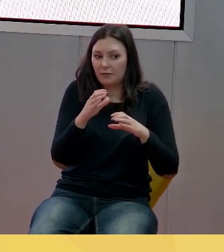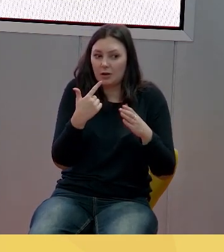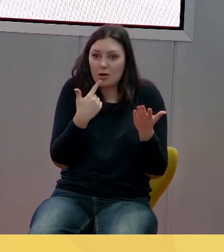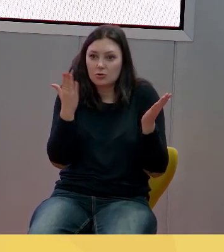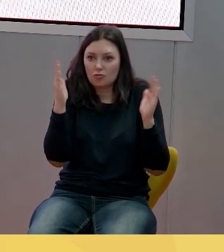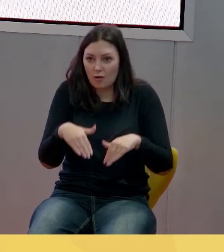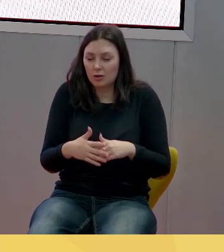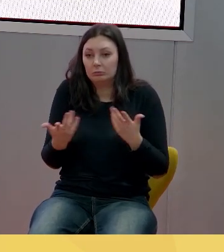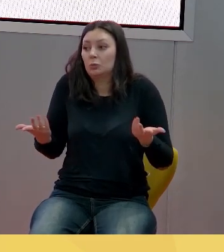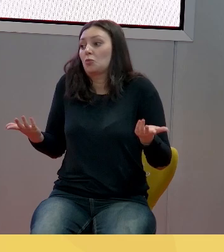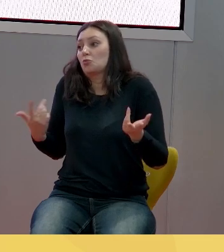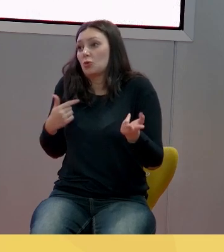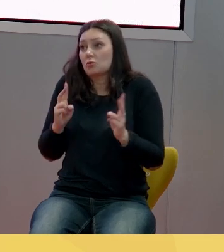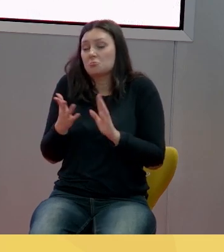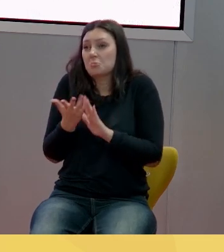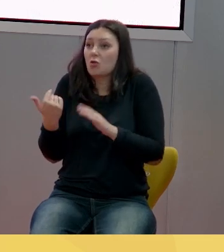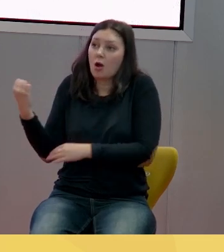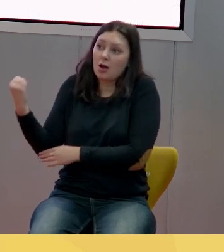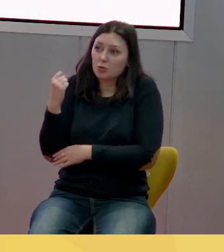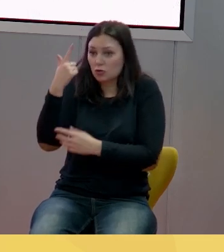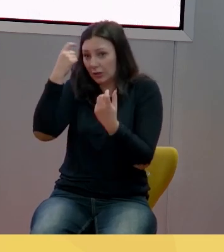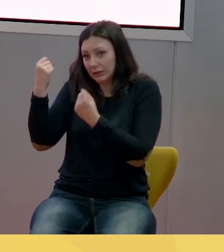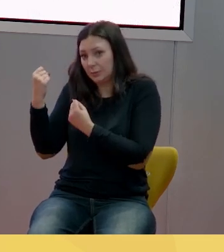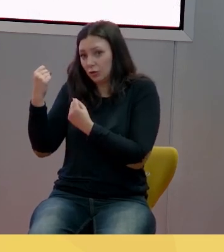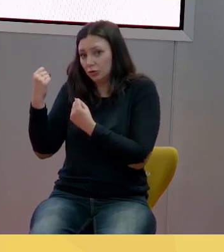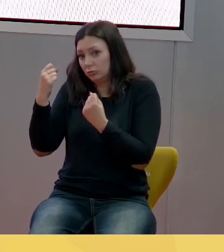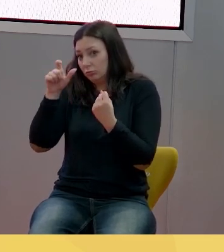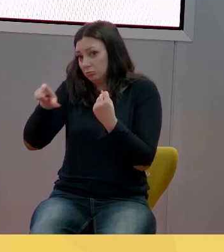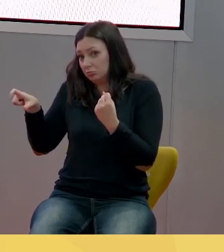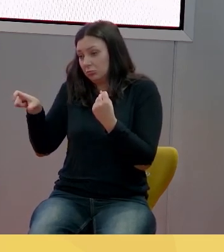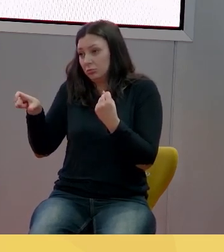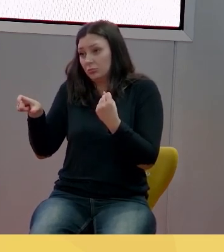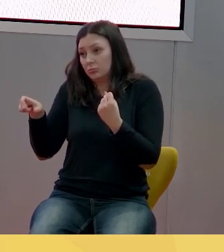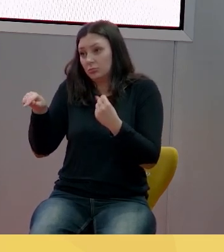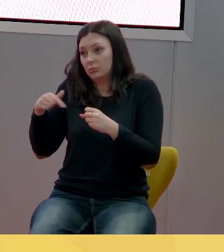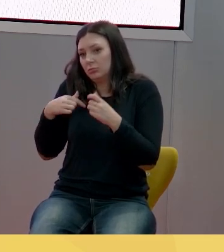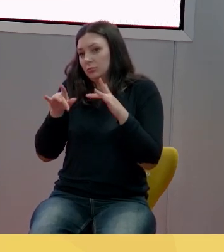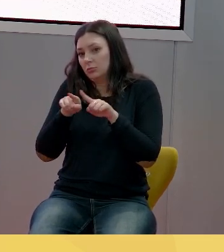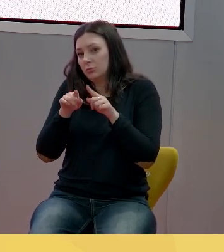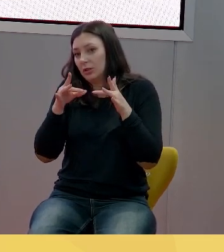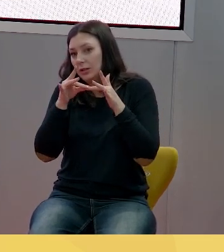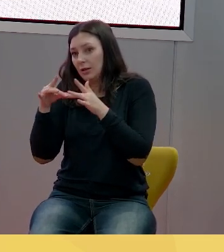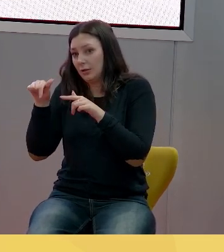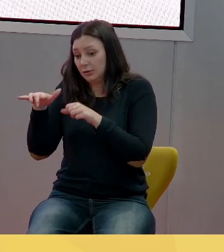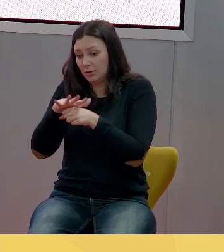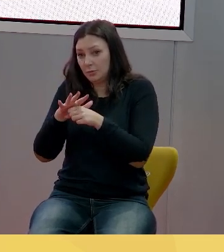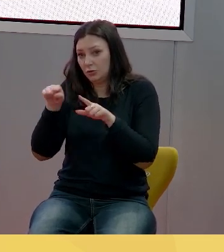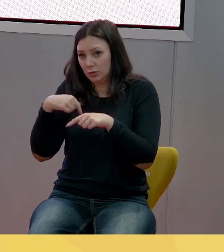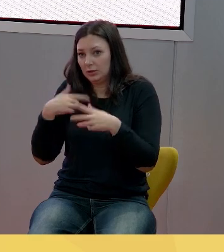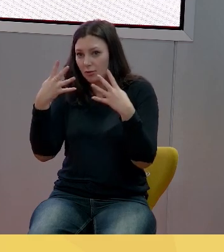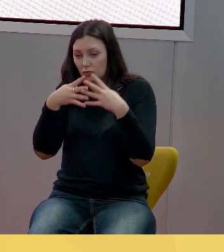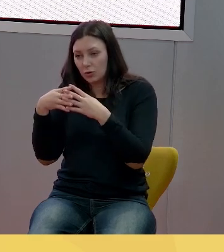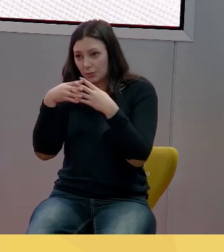dicen, bueno, pero tenemos el apoyo de los expertos más expertos que hay, que son los líderes de estos campos en Estados